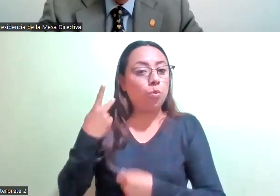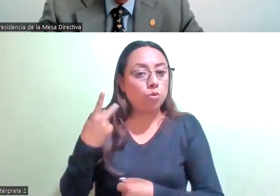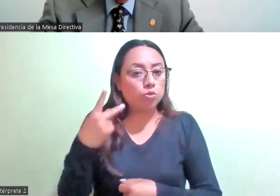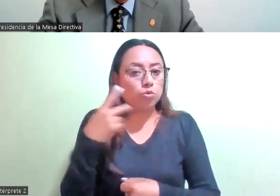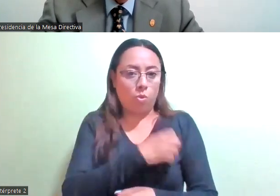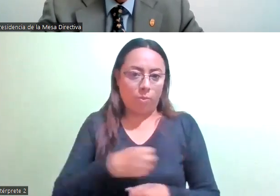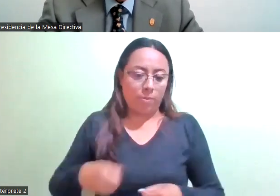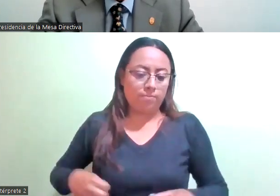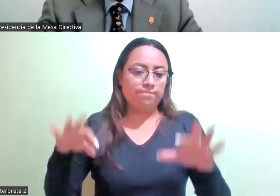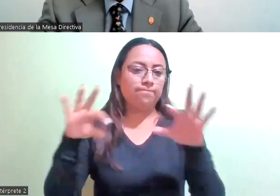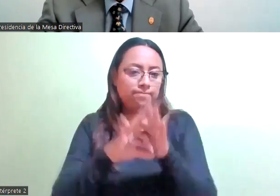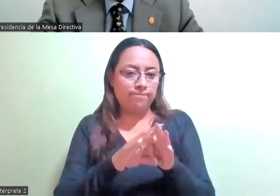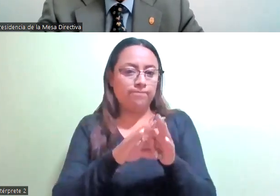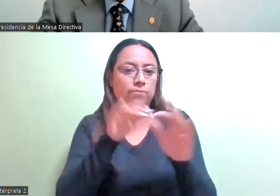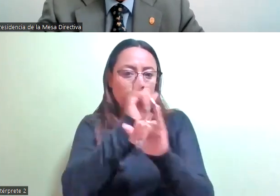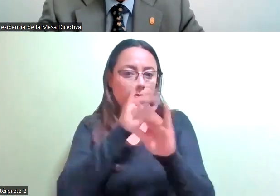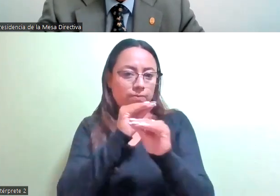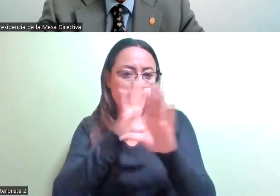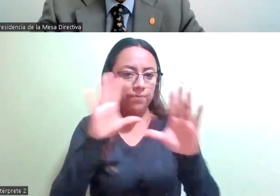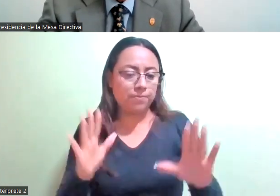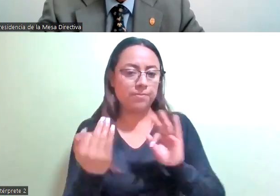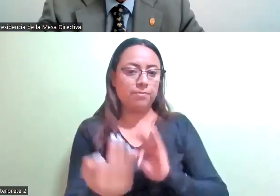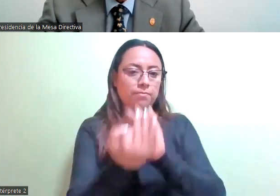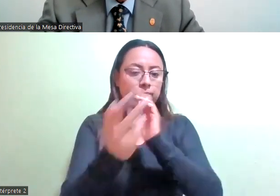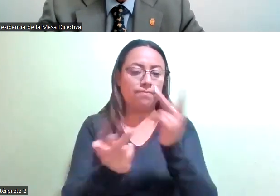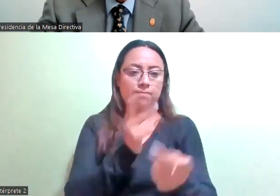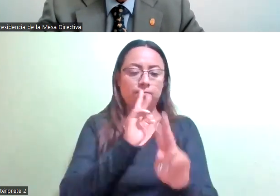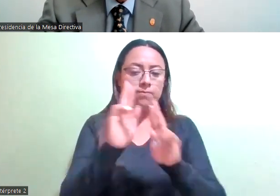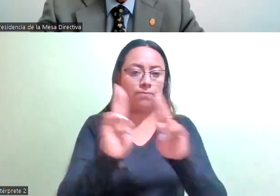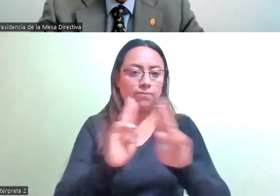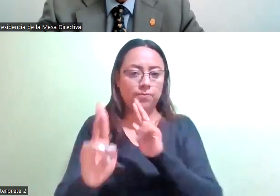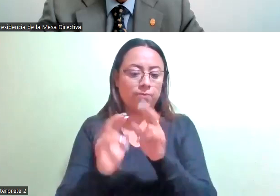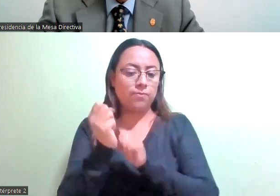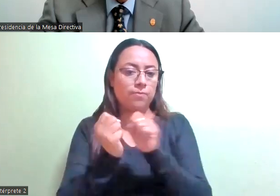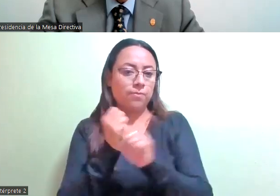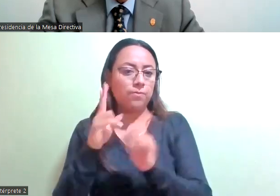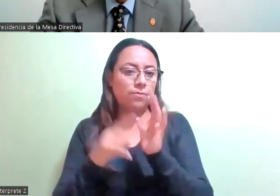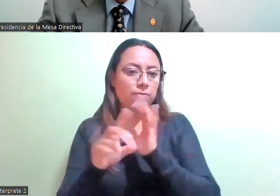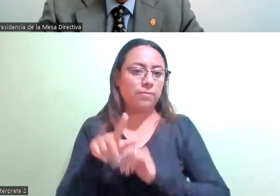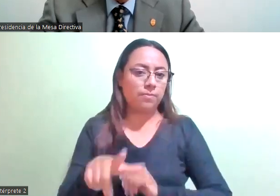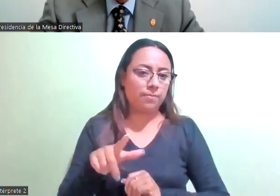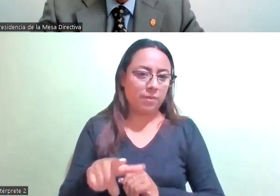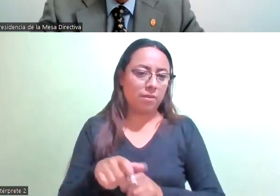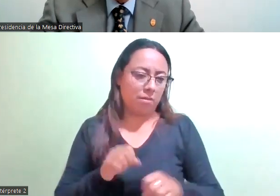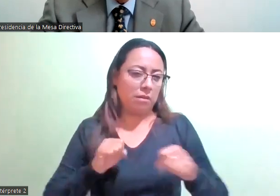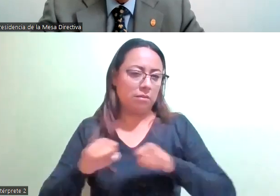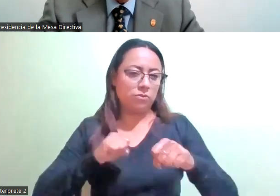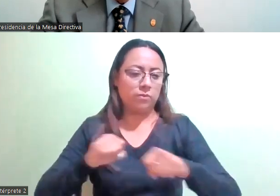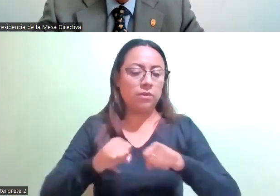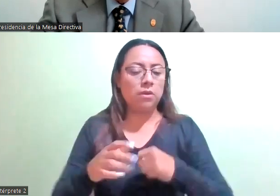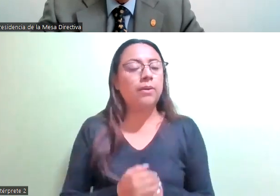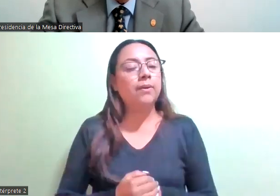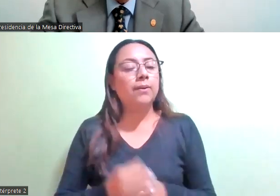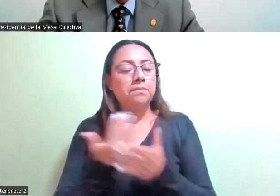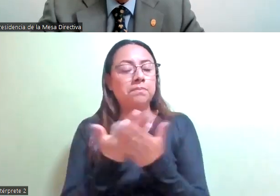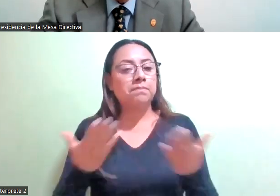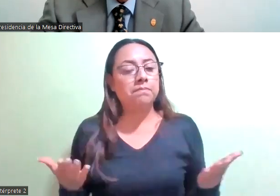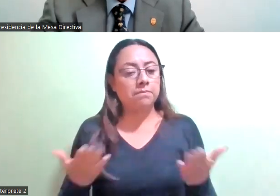rendición de cuentas con los ciudadanos afectados por el sismo de 2017. Lo anterior respecto a que cada punto de acuerdo al